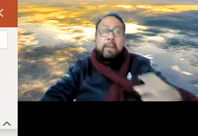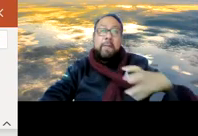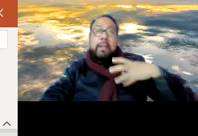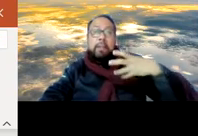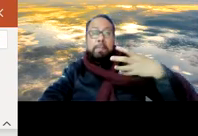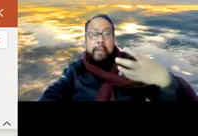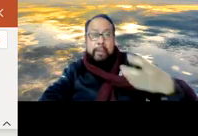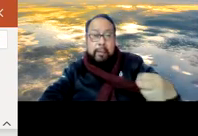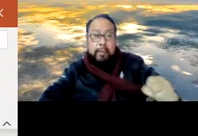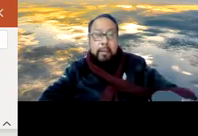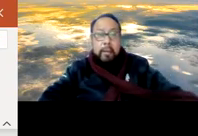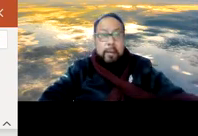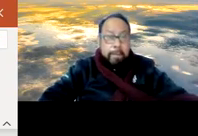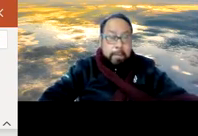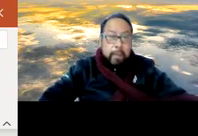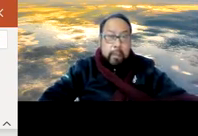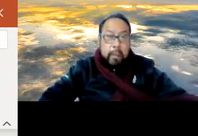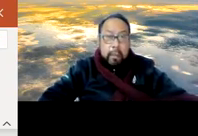personajes eran de diferentes países,